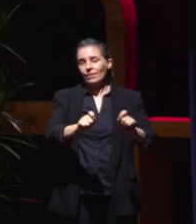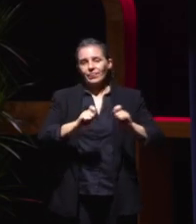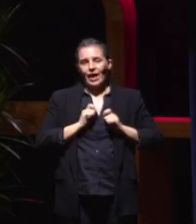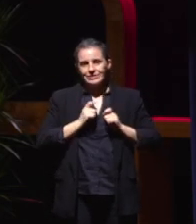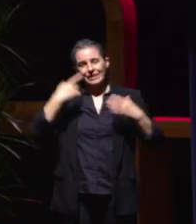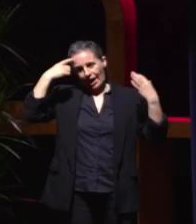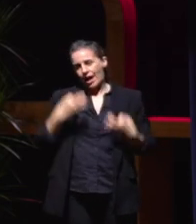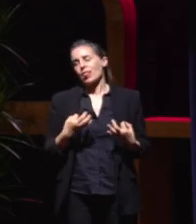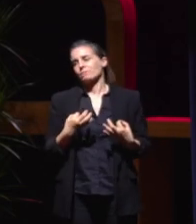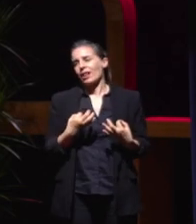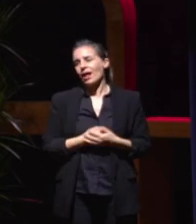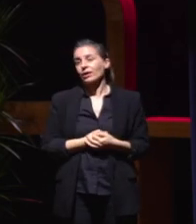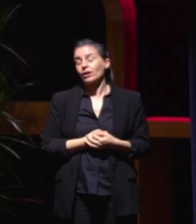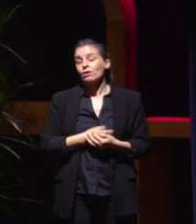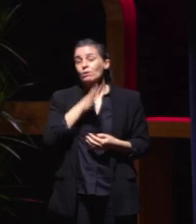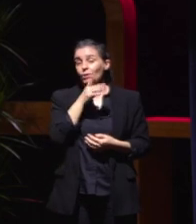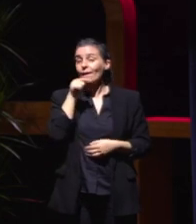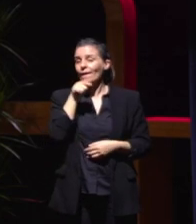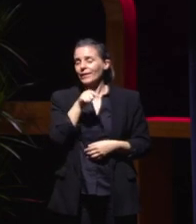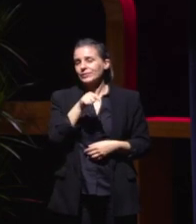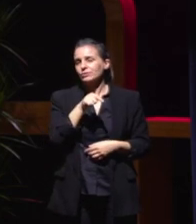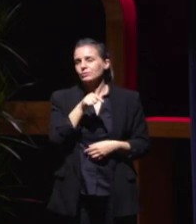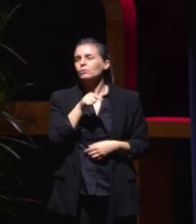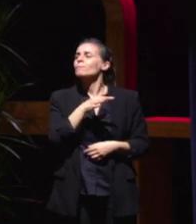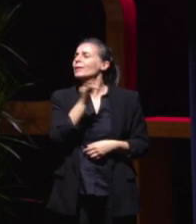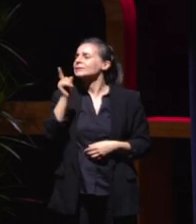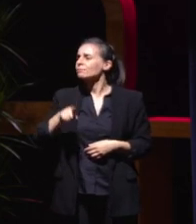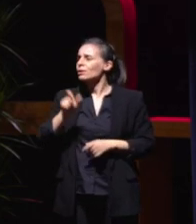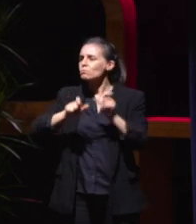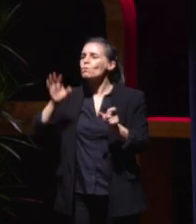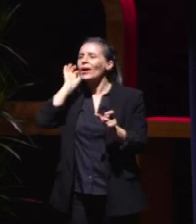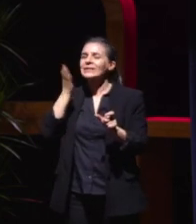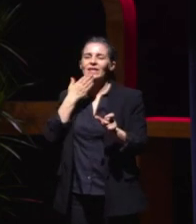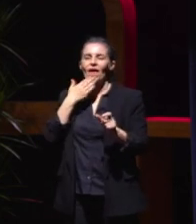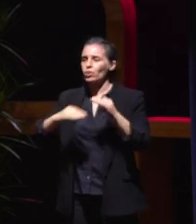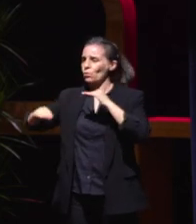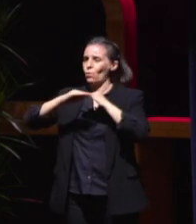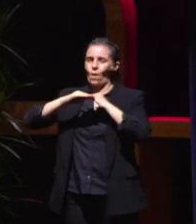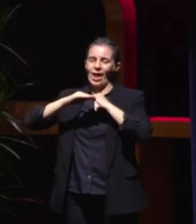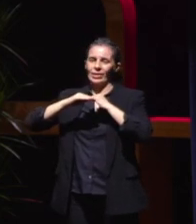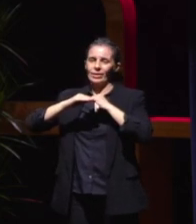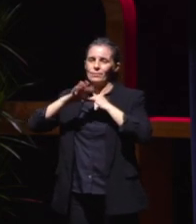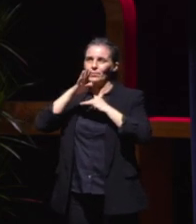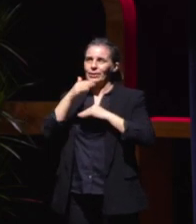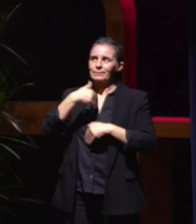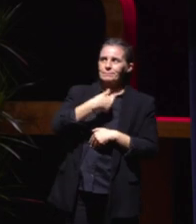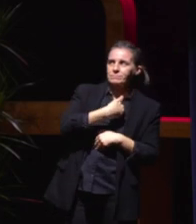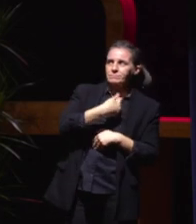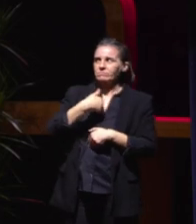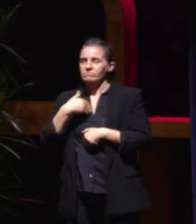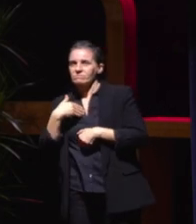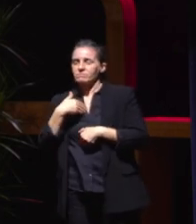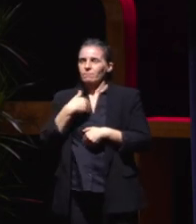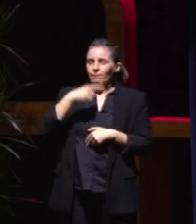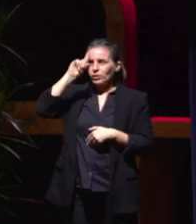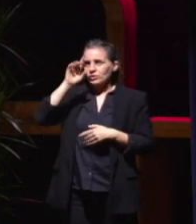dais credibilidad porque eso las y sobre todo las mujeres de mi edad que estamos ni entre Pinto y un valdemoro no somos Por cierto